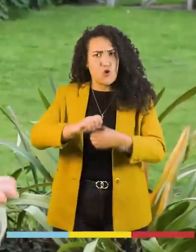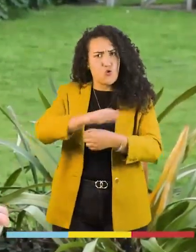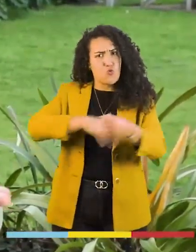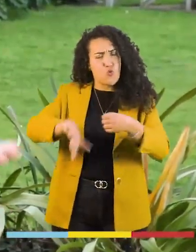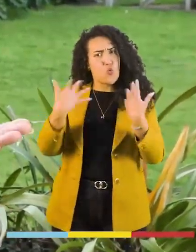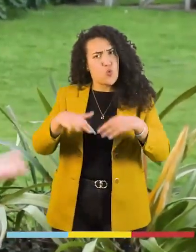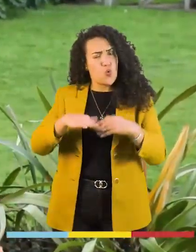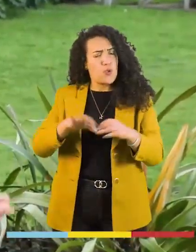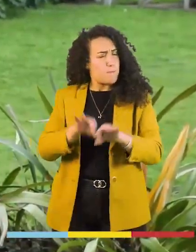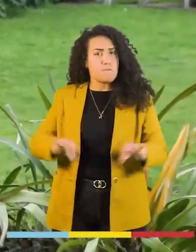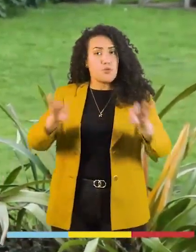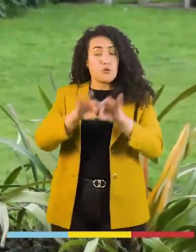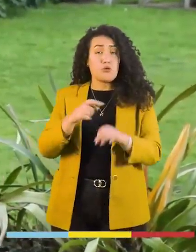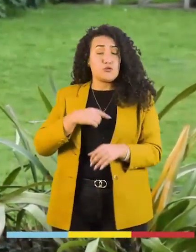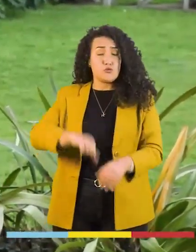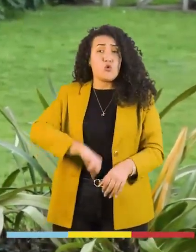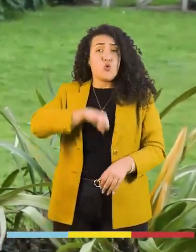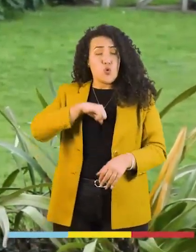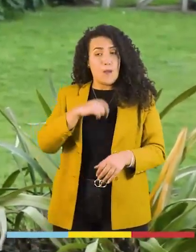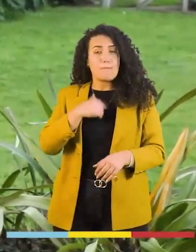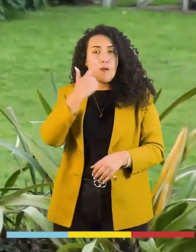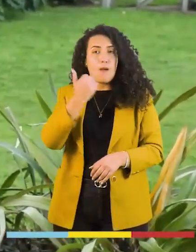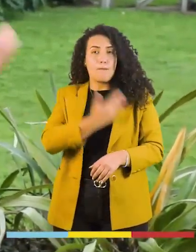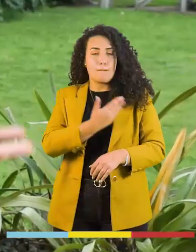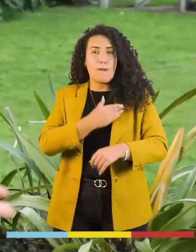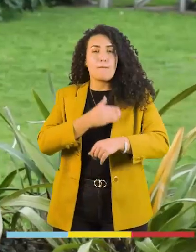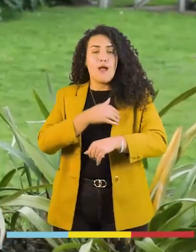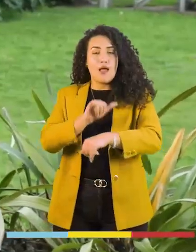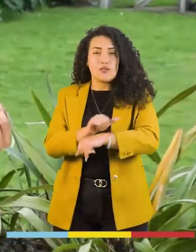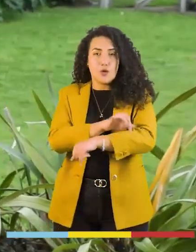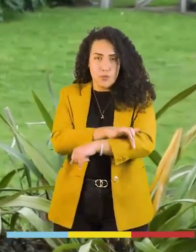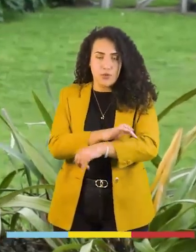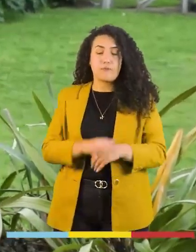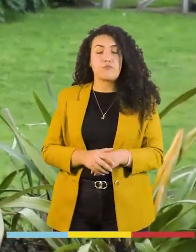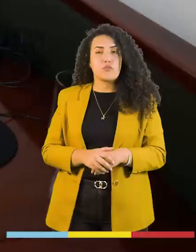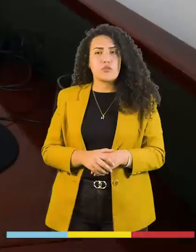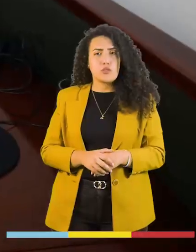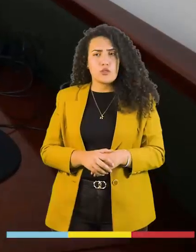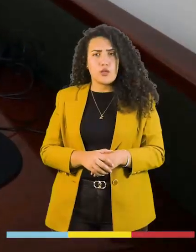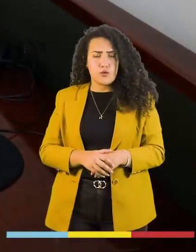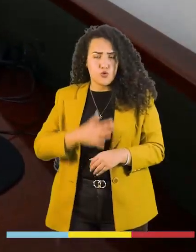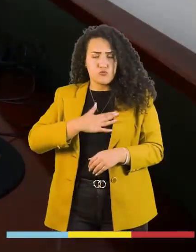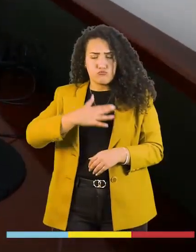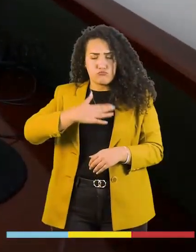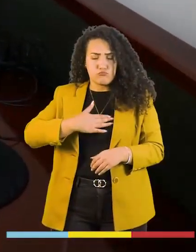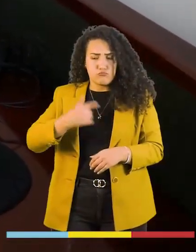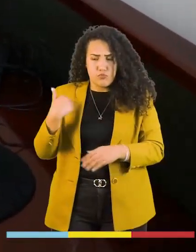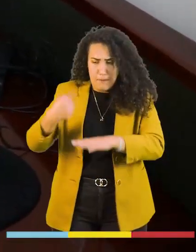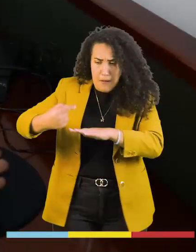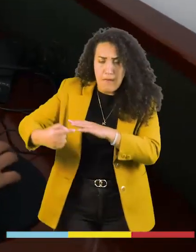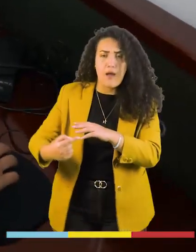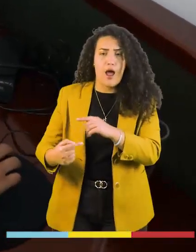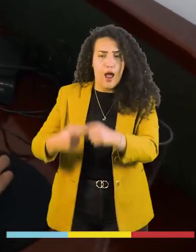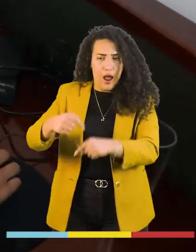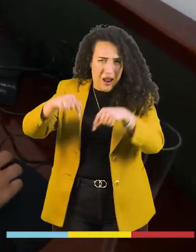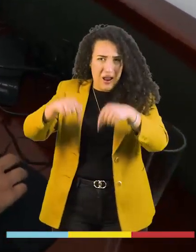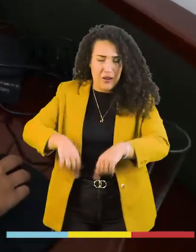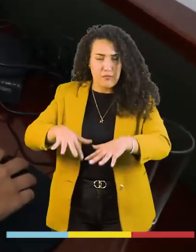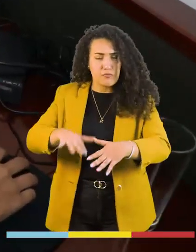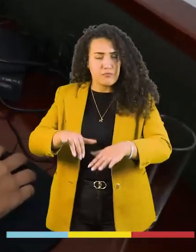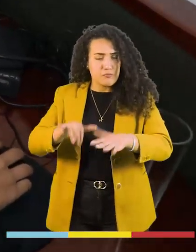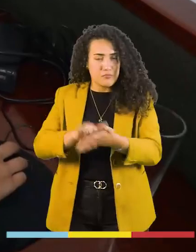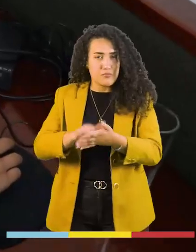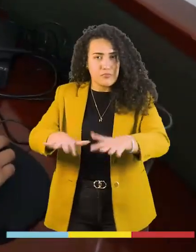sientan felices, orgullosos, que sienten que están en un ambiente muy limpio, muy aseado. Bueno, es un gran reto, realmente es un